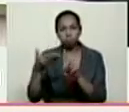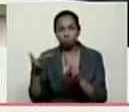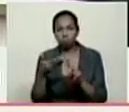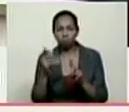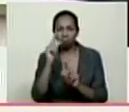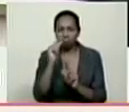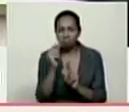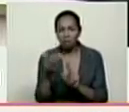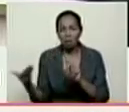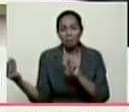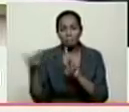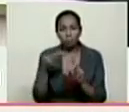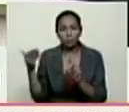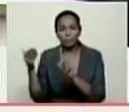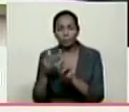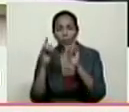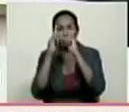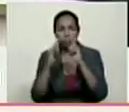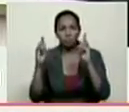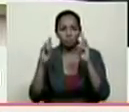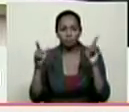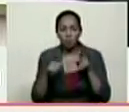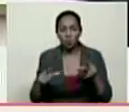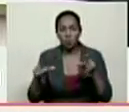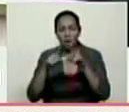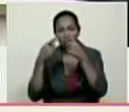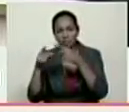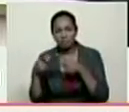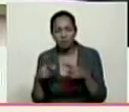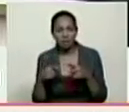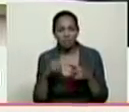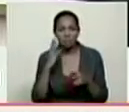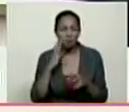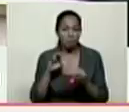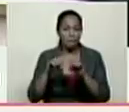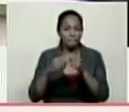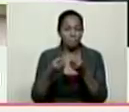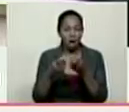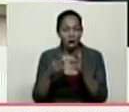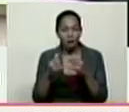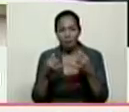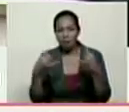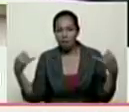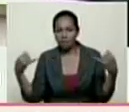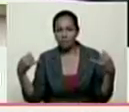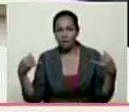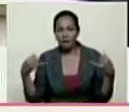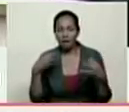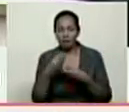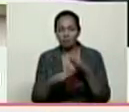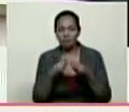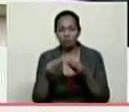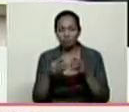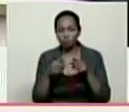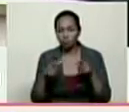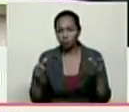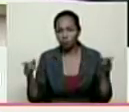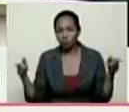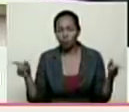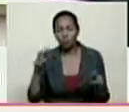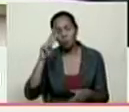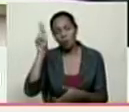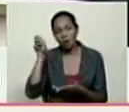nos han atacado subestaciones, han tratado de suspender líneas importantes a todo lo largo del territorio